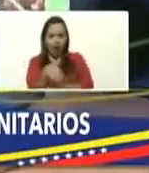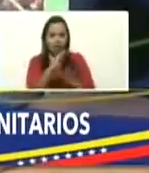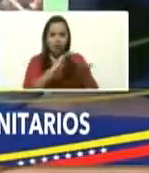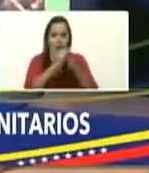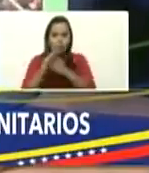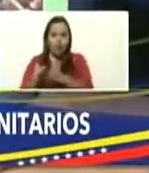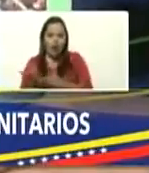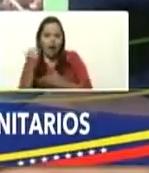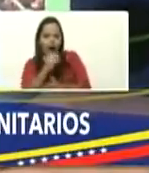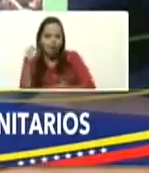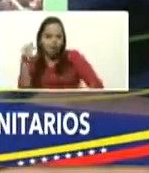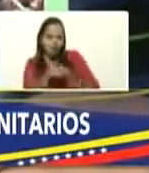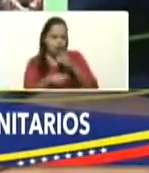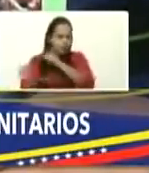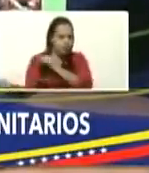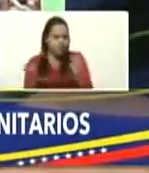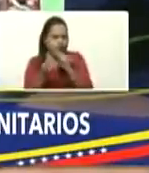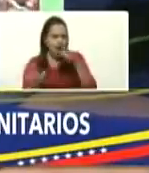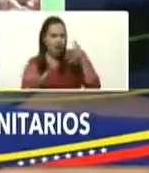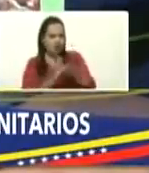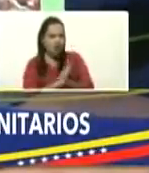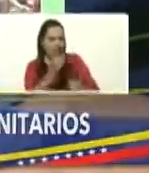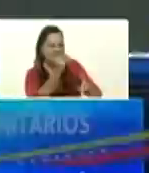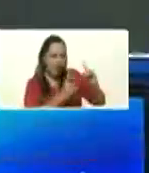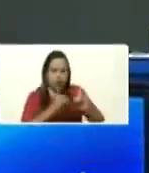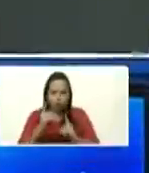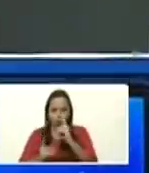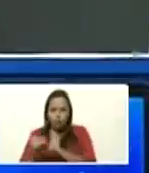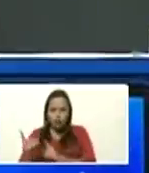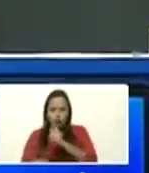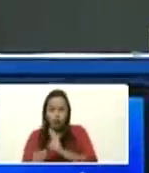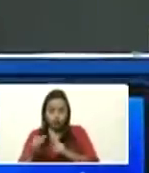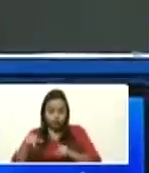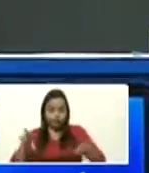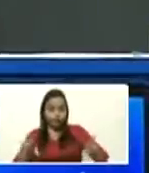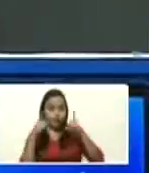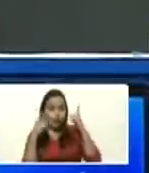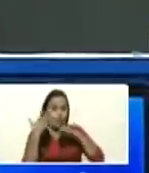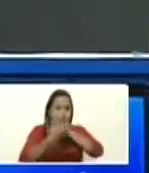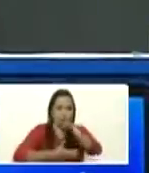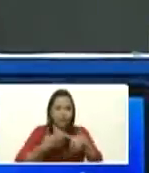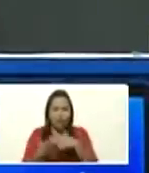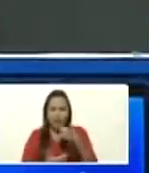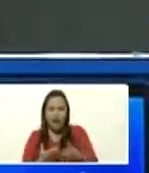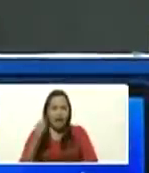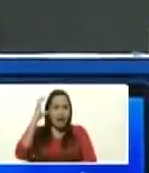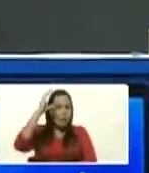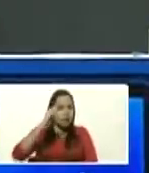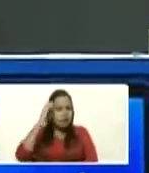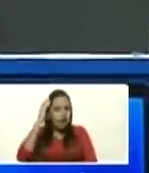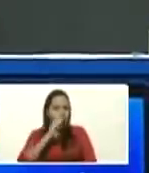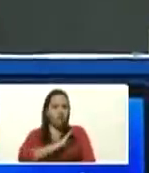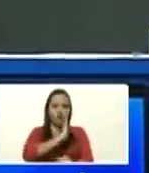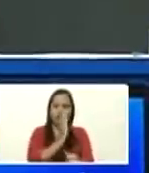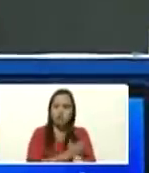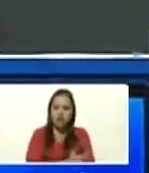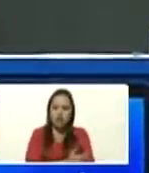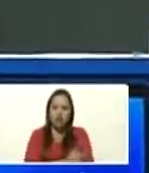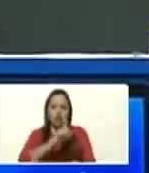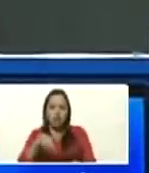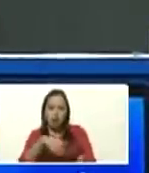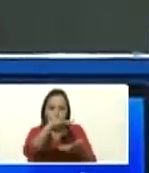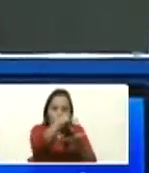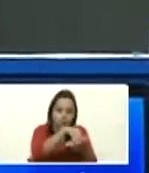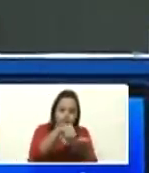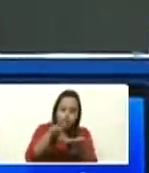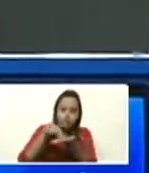dimos un profundo debate sobre el diagnóstico de nuestro Estado, los problemas, las potencialidades. Y ahí se sistematizaron propuestas